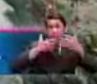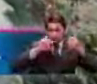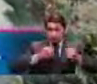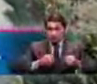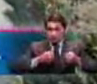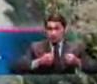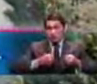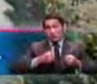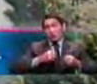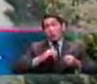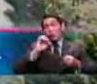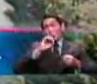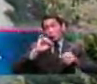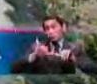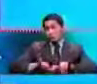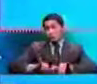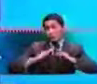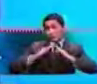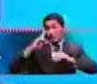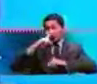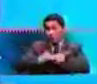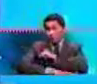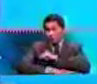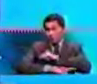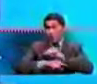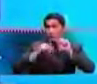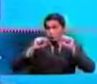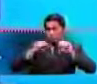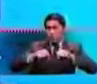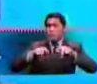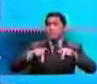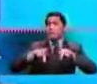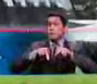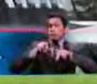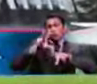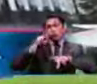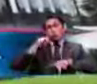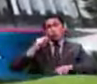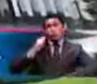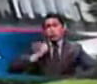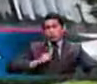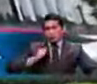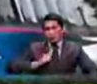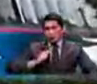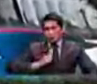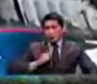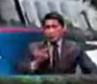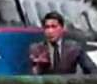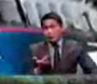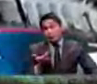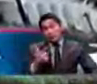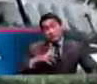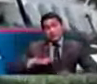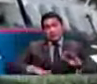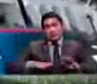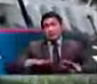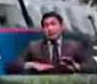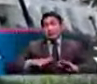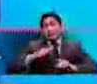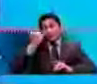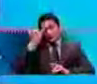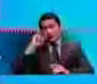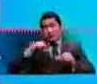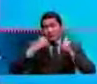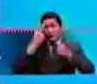arresto domiciliario puedan acogerse al régimen de licencia sin sueldo. Desde la cartera de Estado se cuestionan las